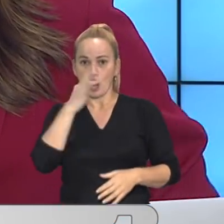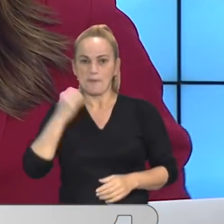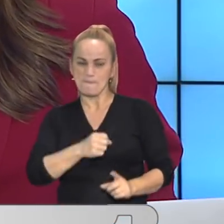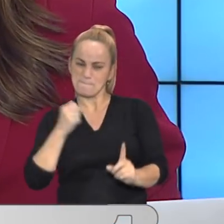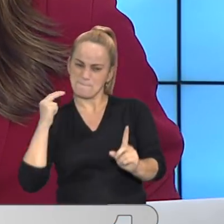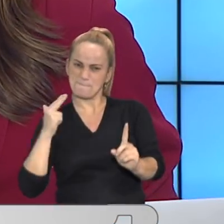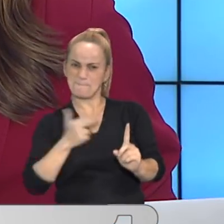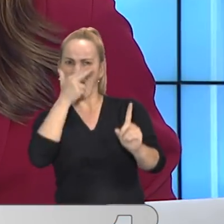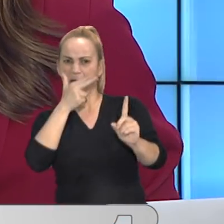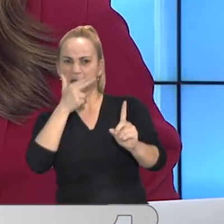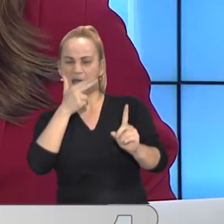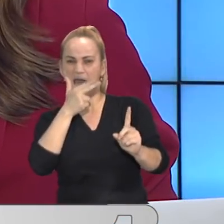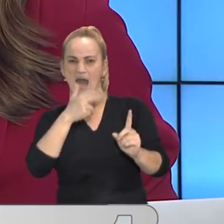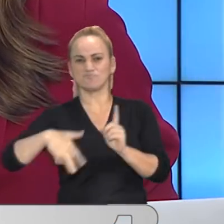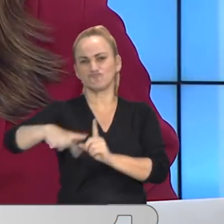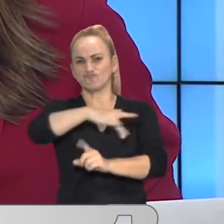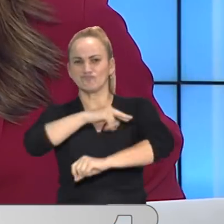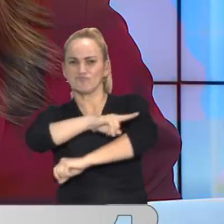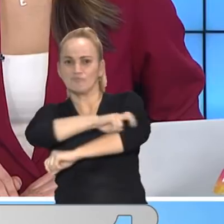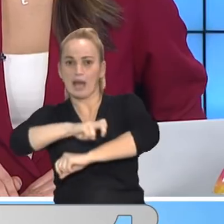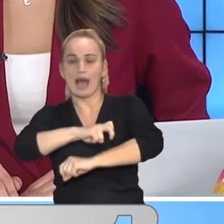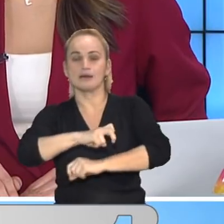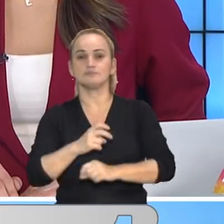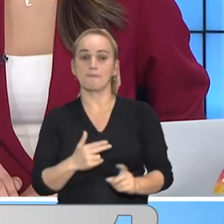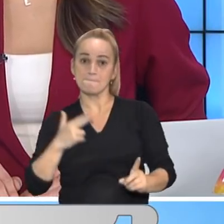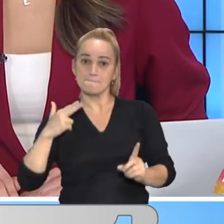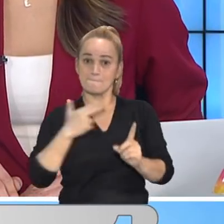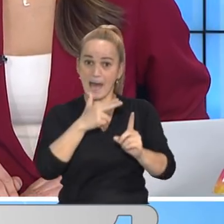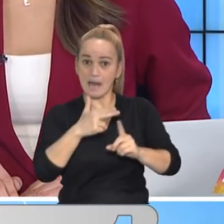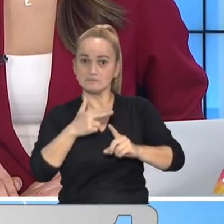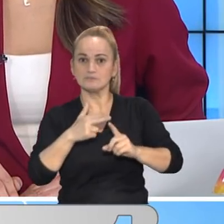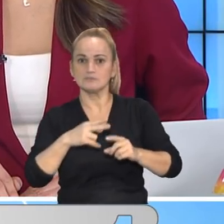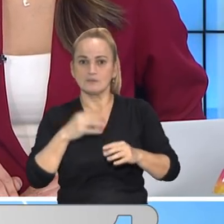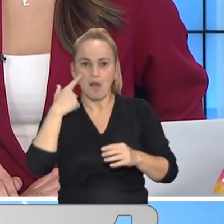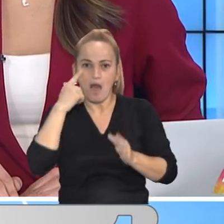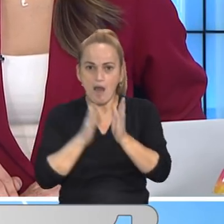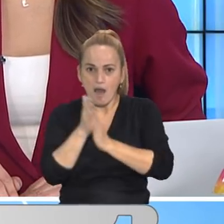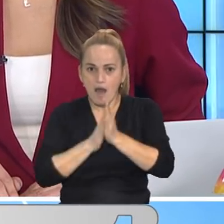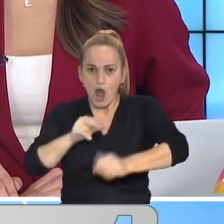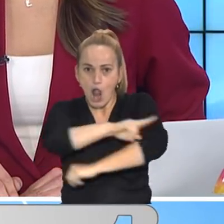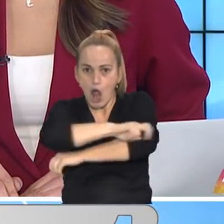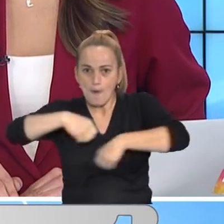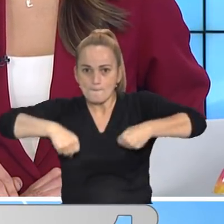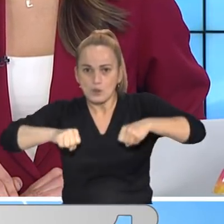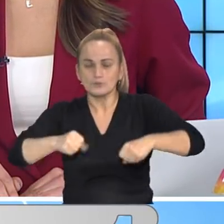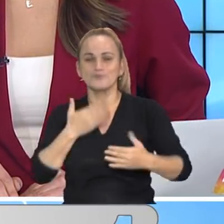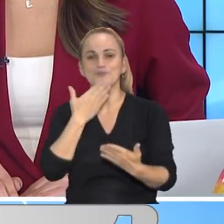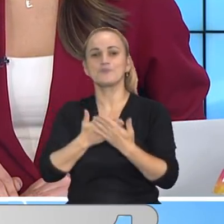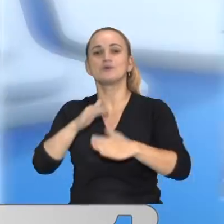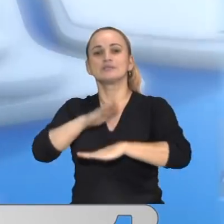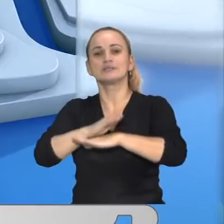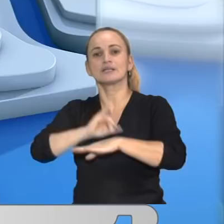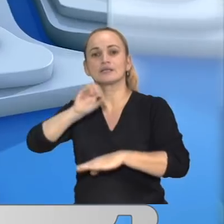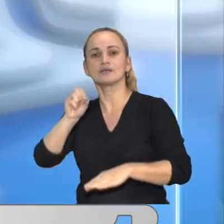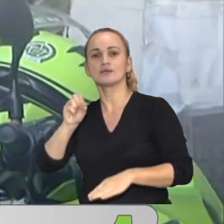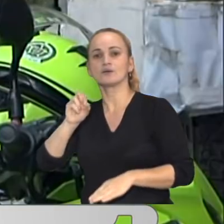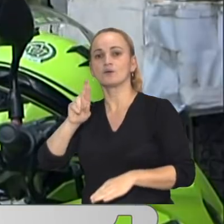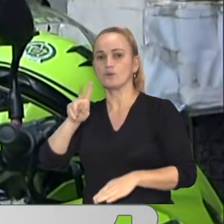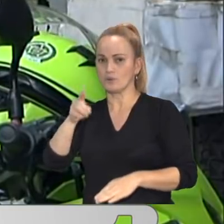en medio de un atraco. Le dispararon y le robaron la moto. Jorge Castro tiene los detalles. Jorge, muy buenas tardes.